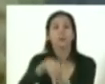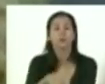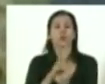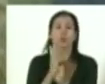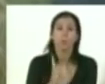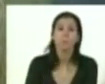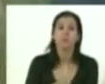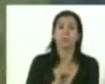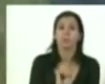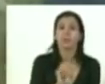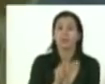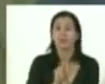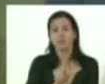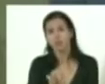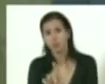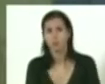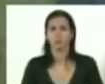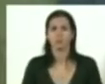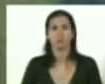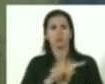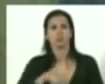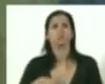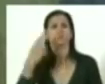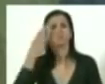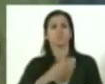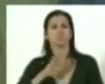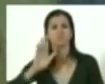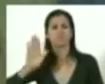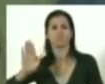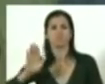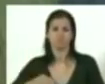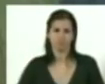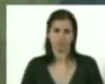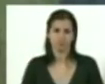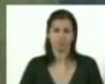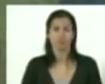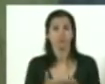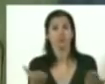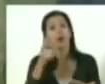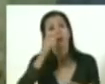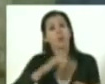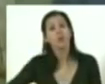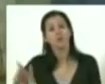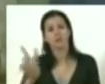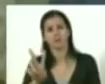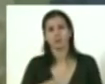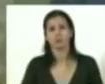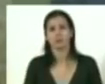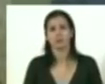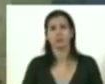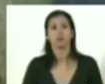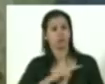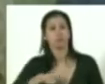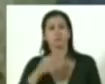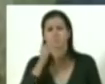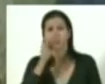2021. Nosotros juramos al pueblo venezolano, les